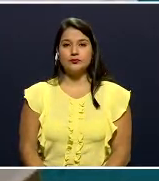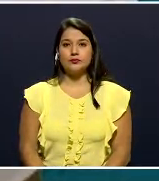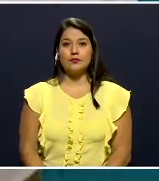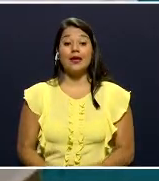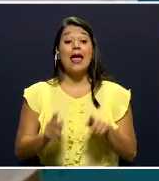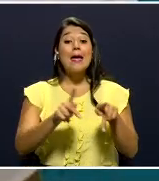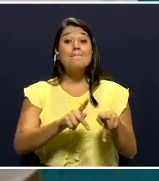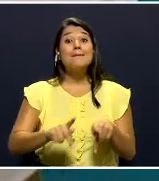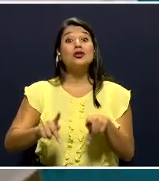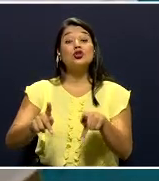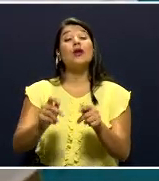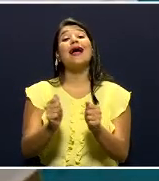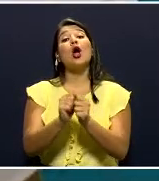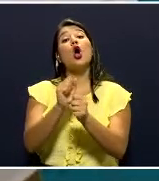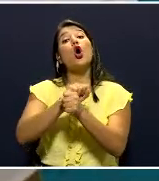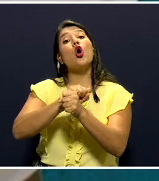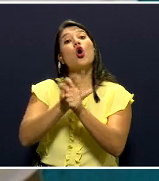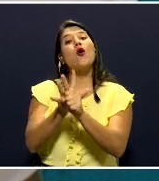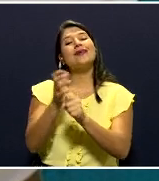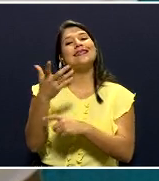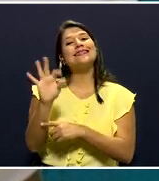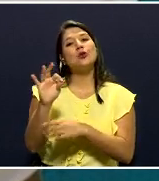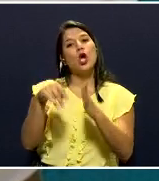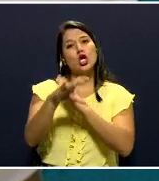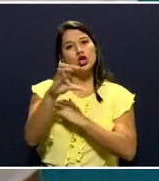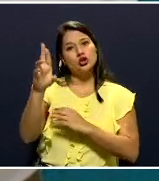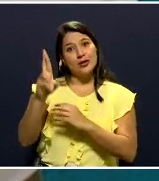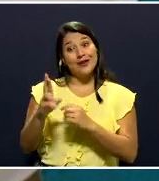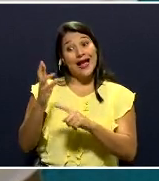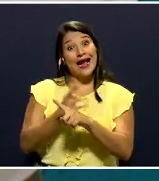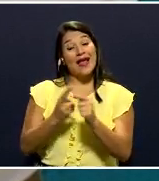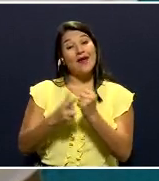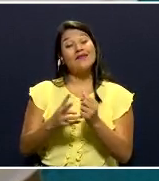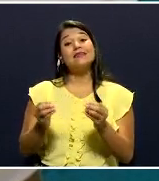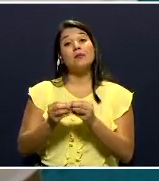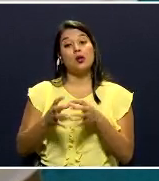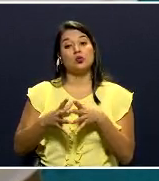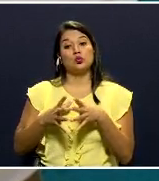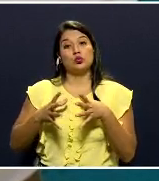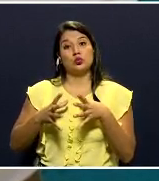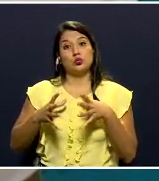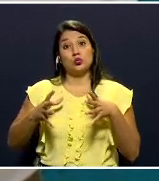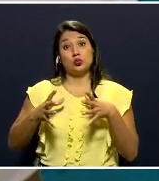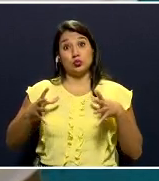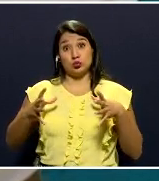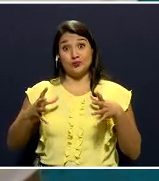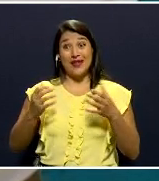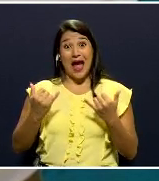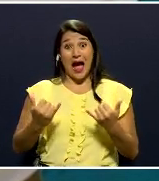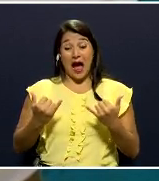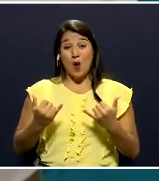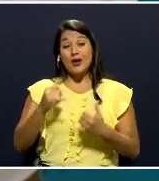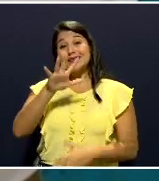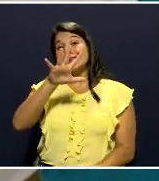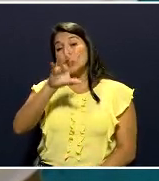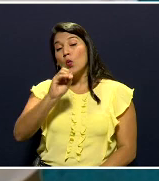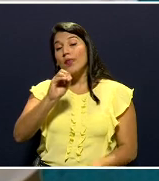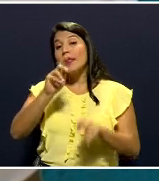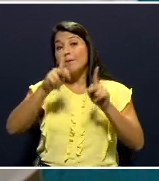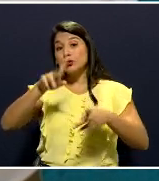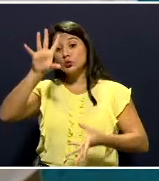Los casos de COVID-19 en Costa Rica siguen aumentando. Autoridades de salud contabilizan ya